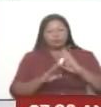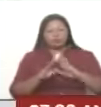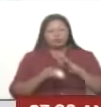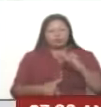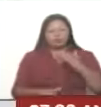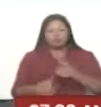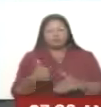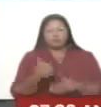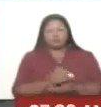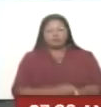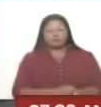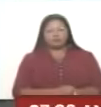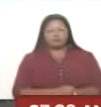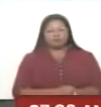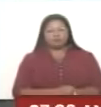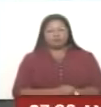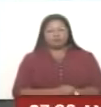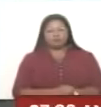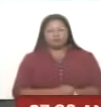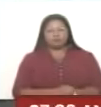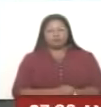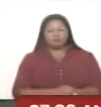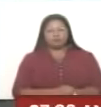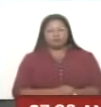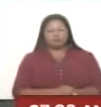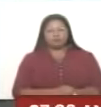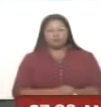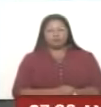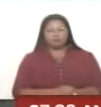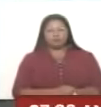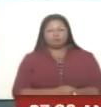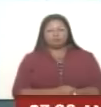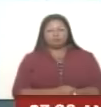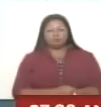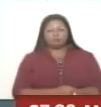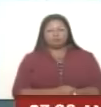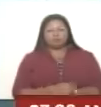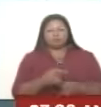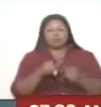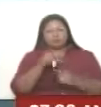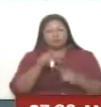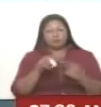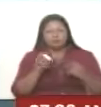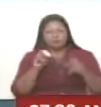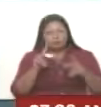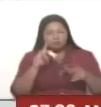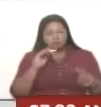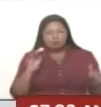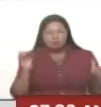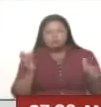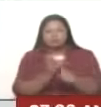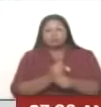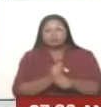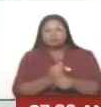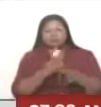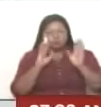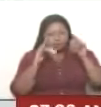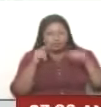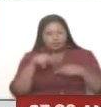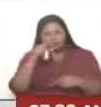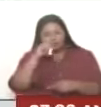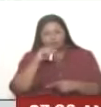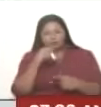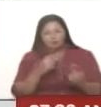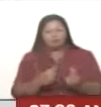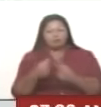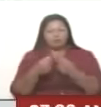más por la especulación. Pero eso afortunadamente lo pudimos atajar este año, y la economía